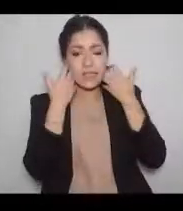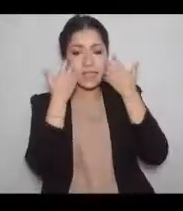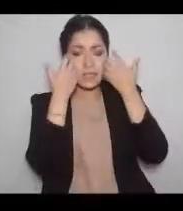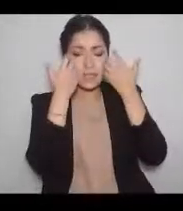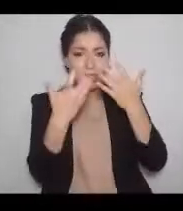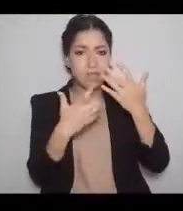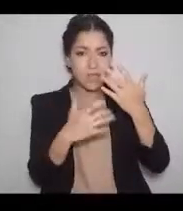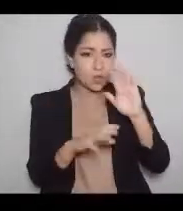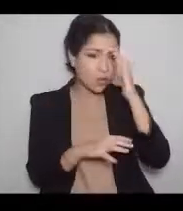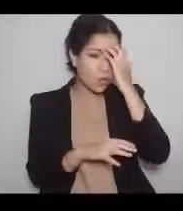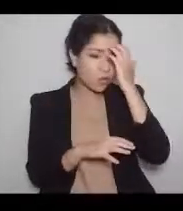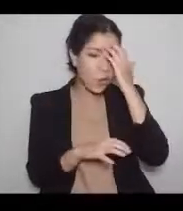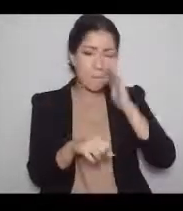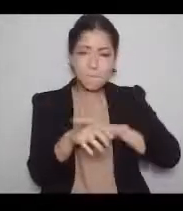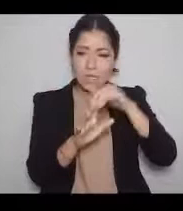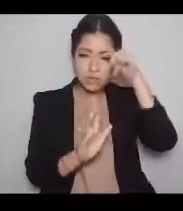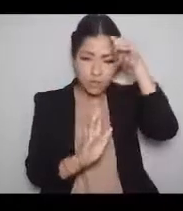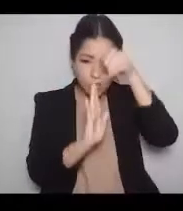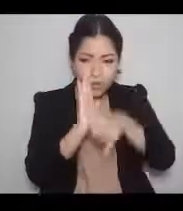¿Conociste al gusano?